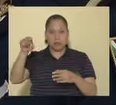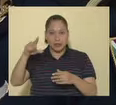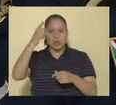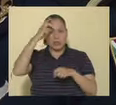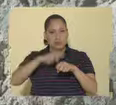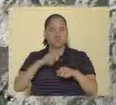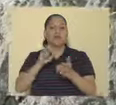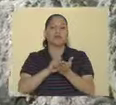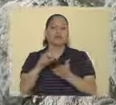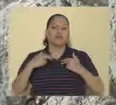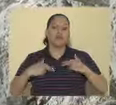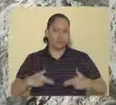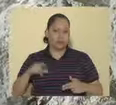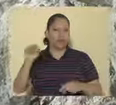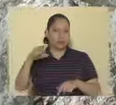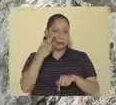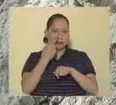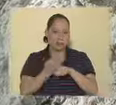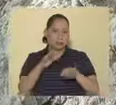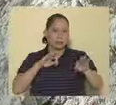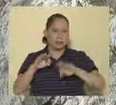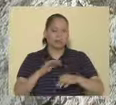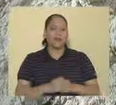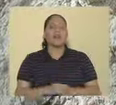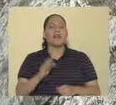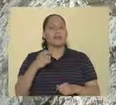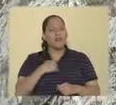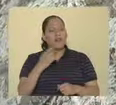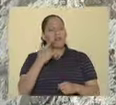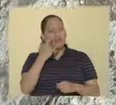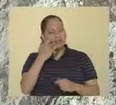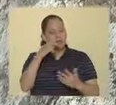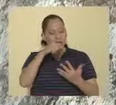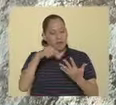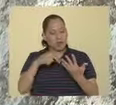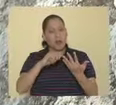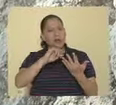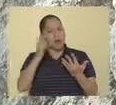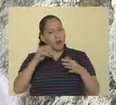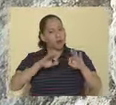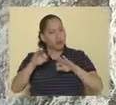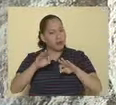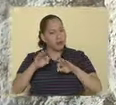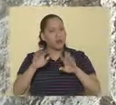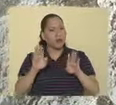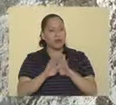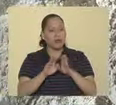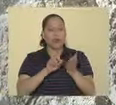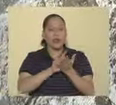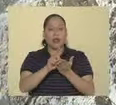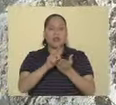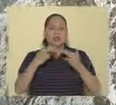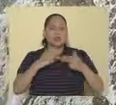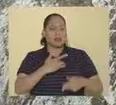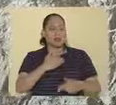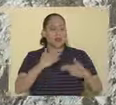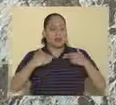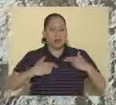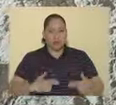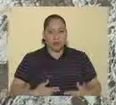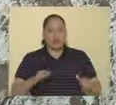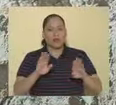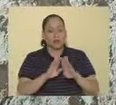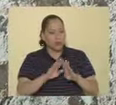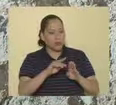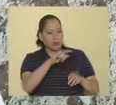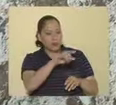de Derechos Humanos. Y me llama la atención que también, entre otras de las funciones, nos hablan de derecho humanitario, de la perspectiva